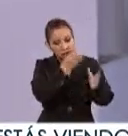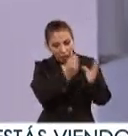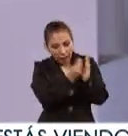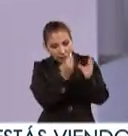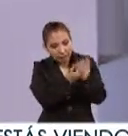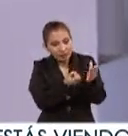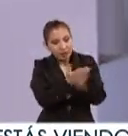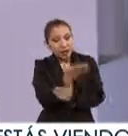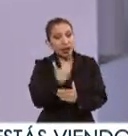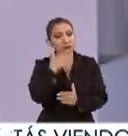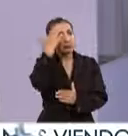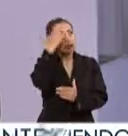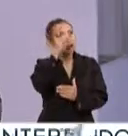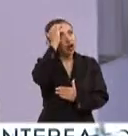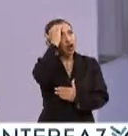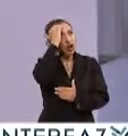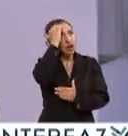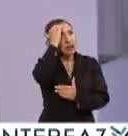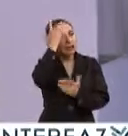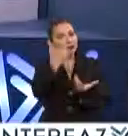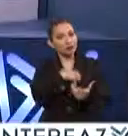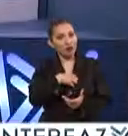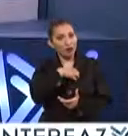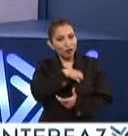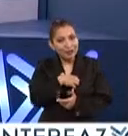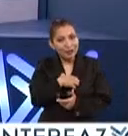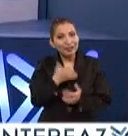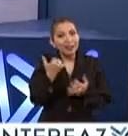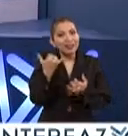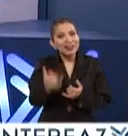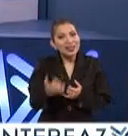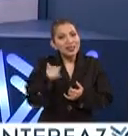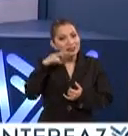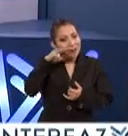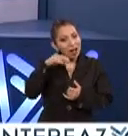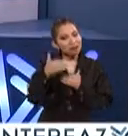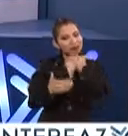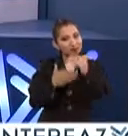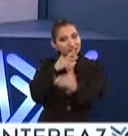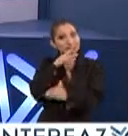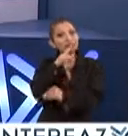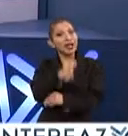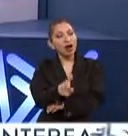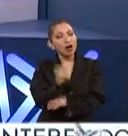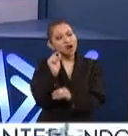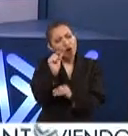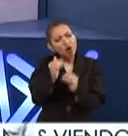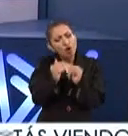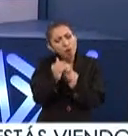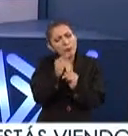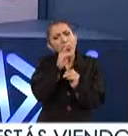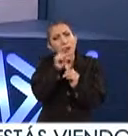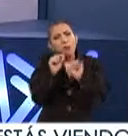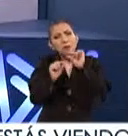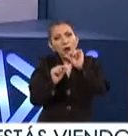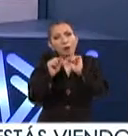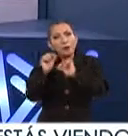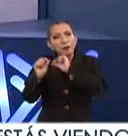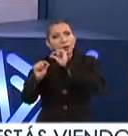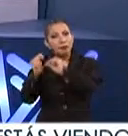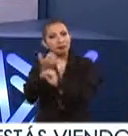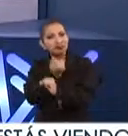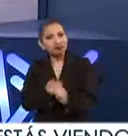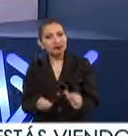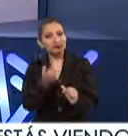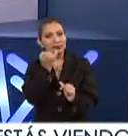clase estas personas contentas y que hayan notado una mejora pequeña, pero paulatina en su